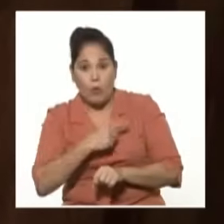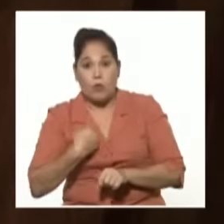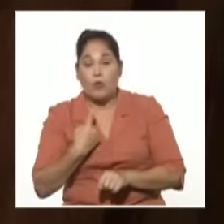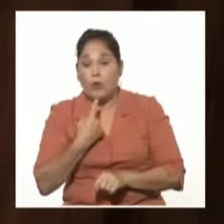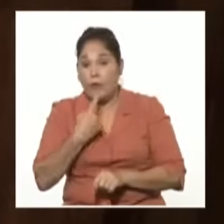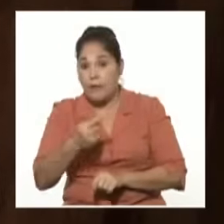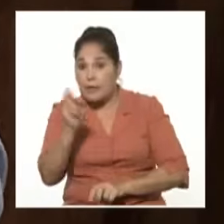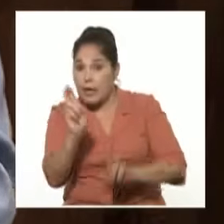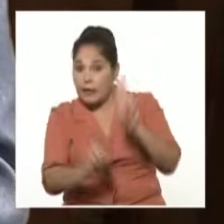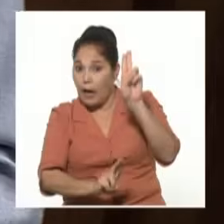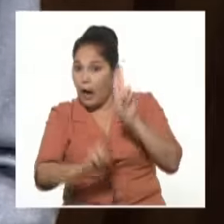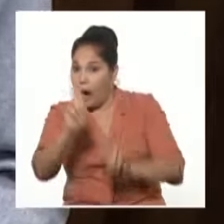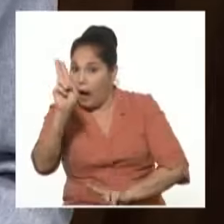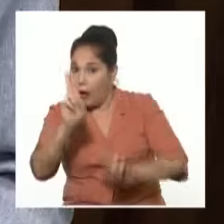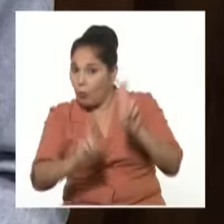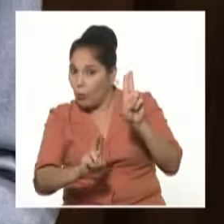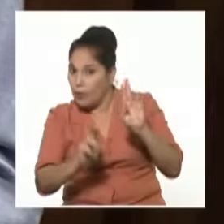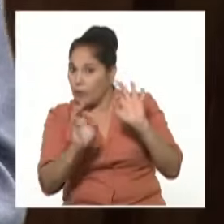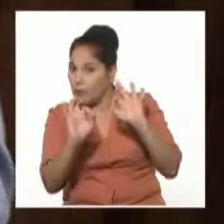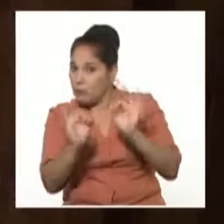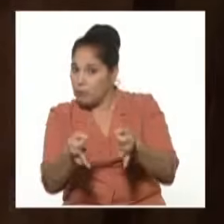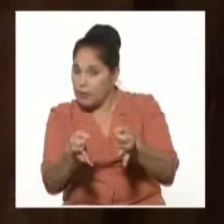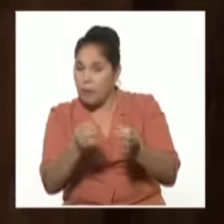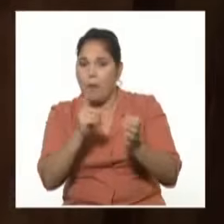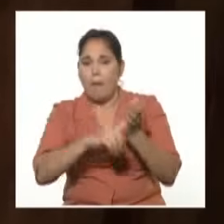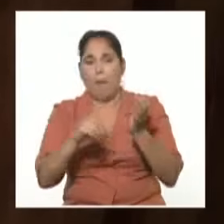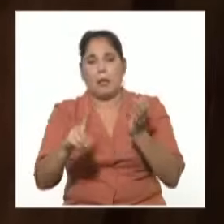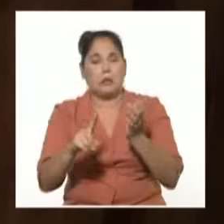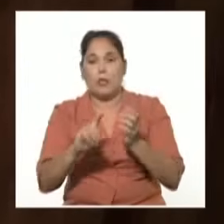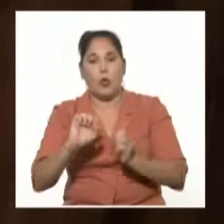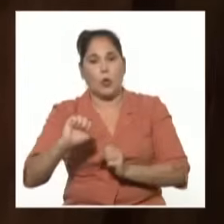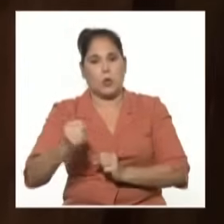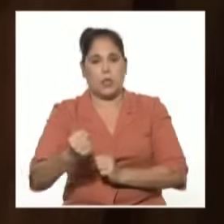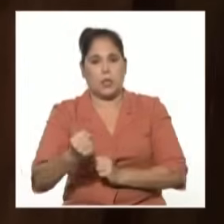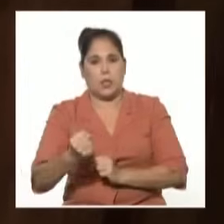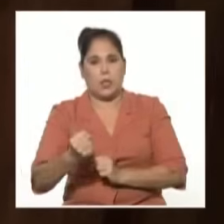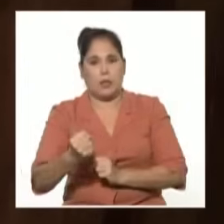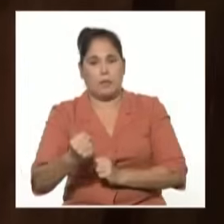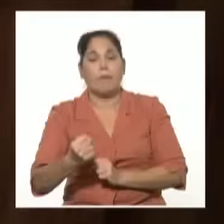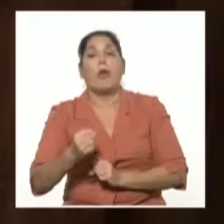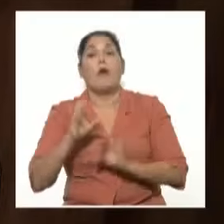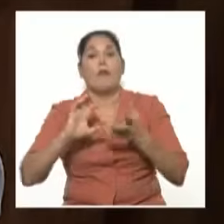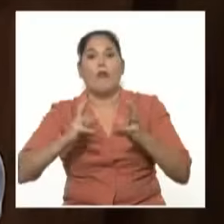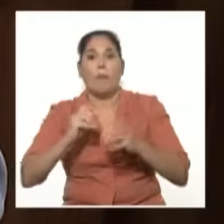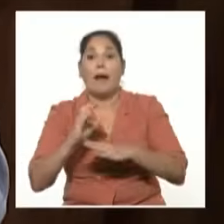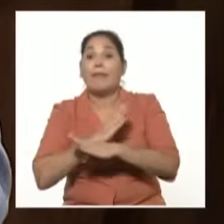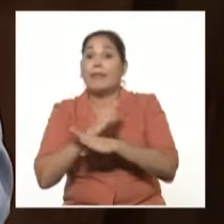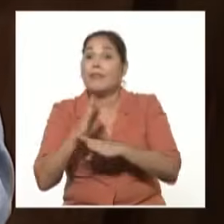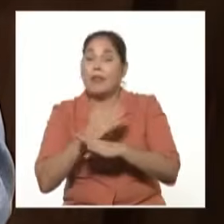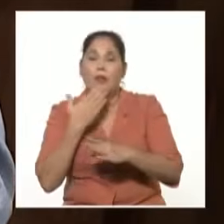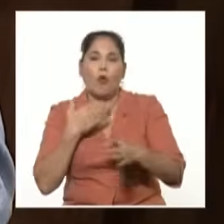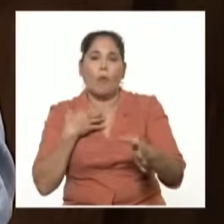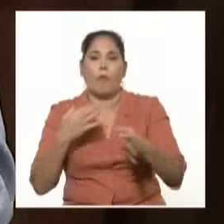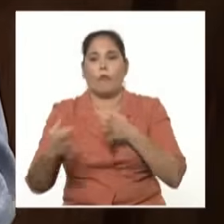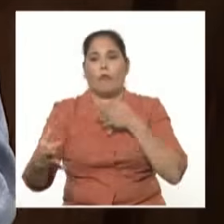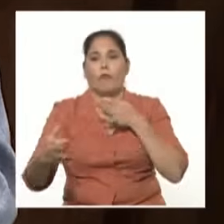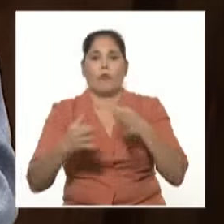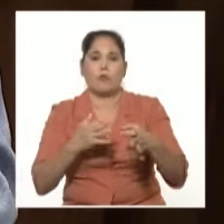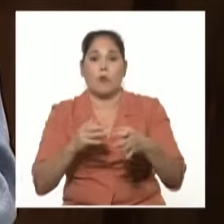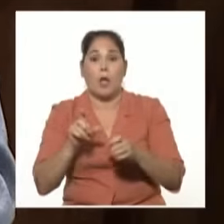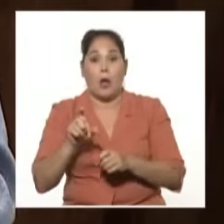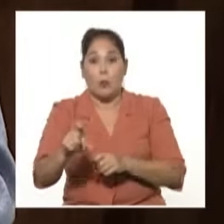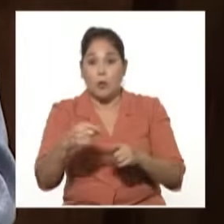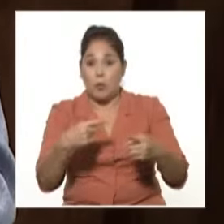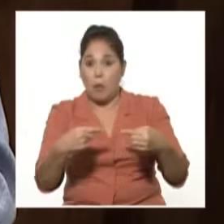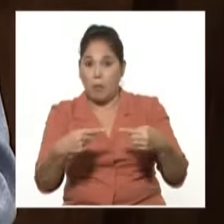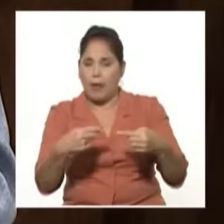acordado quedaría en palabras vacías si el partido no se exige a sí mismo una manera distinta de funcionar. Los últimos plenos han